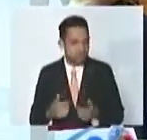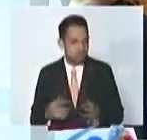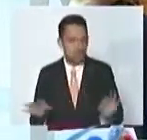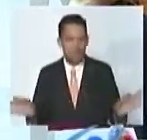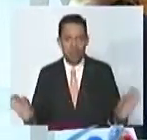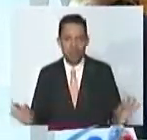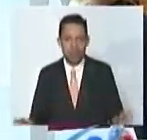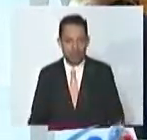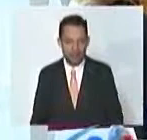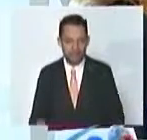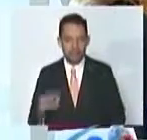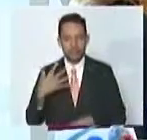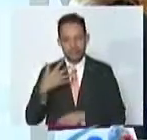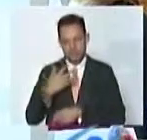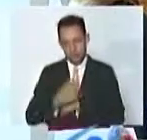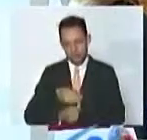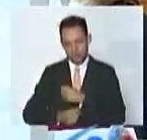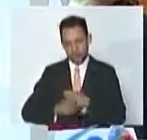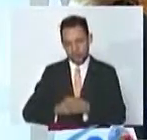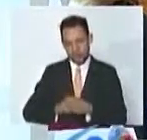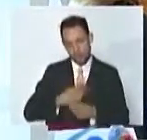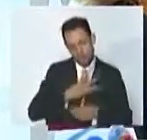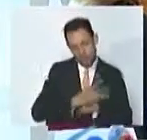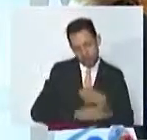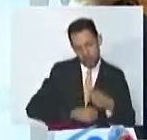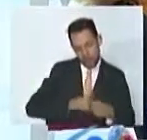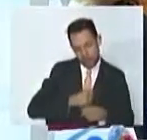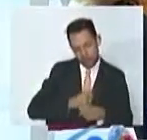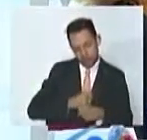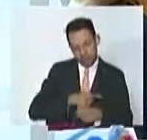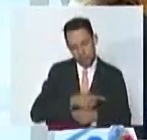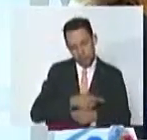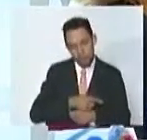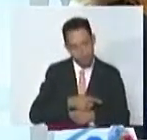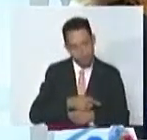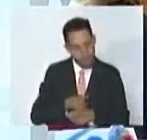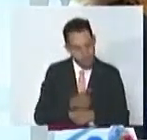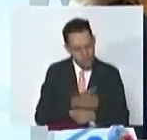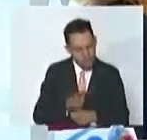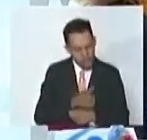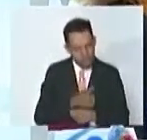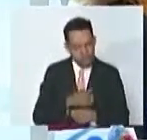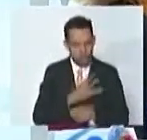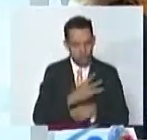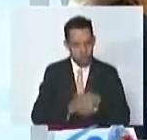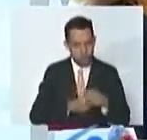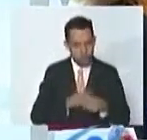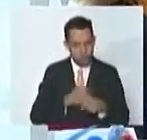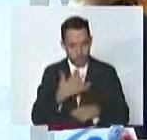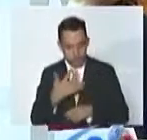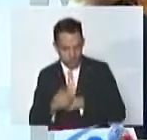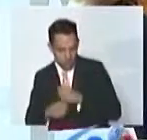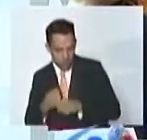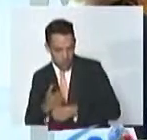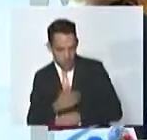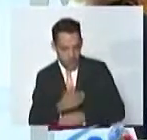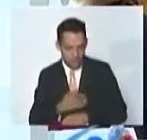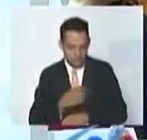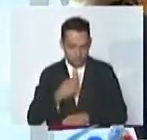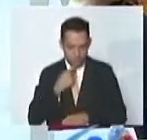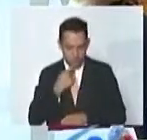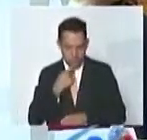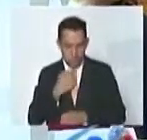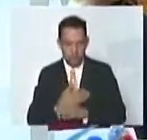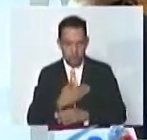5 años. A partir de los 4 años, si yo empiezo a ver que esas dificultades en pronunciación continúan, yo